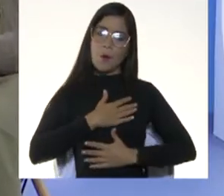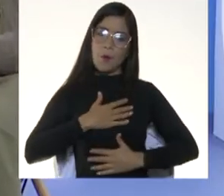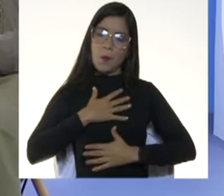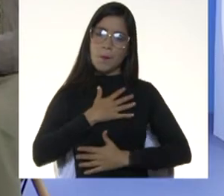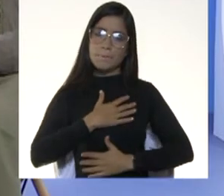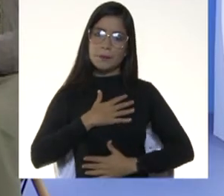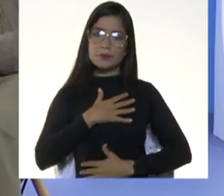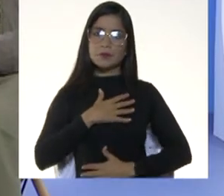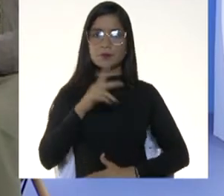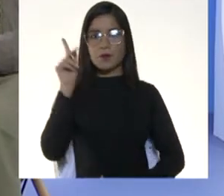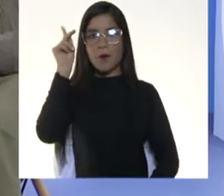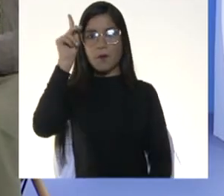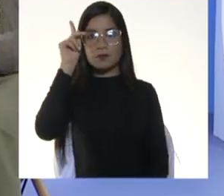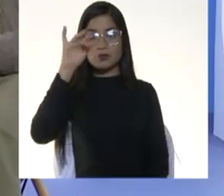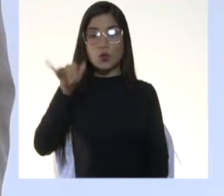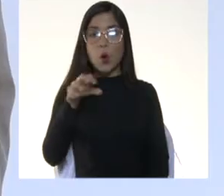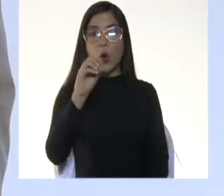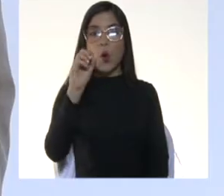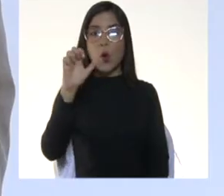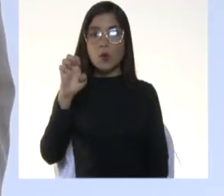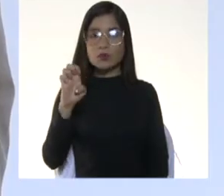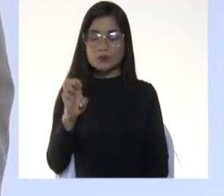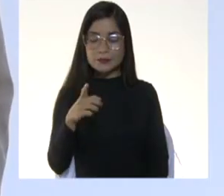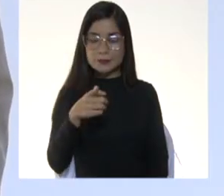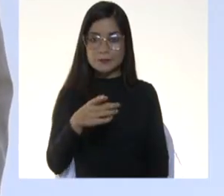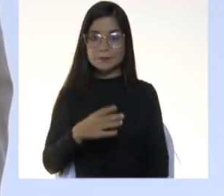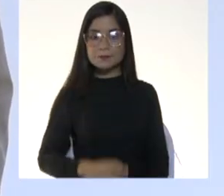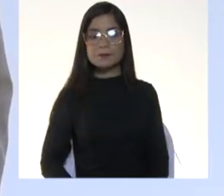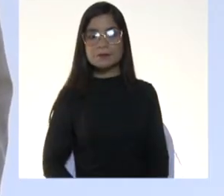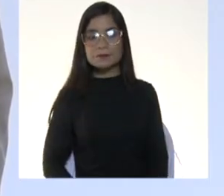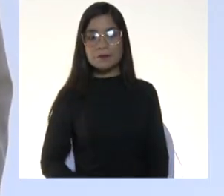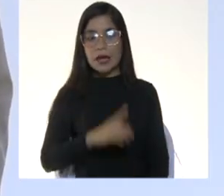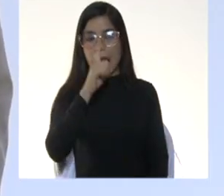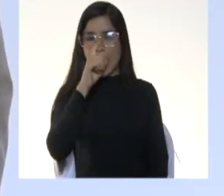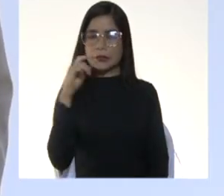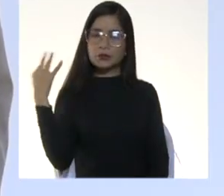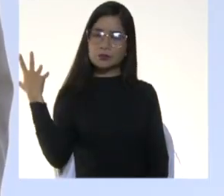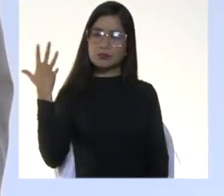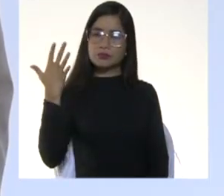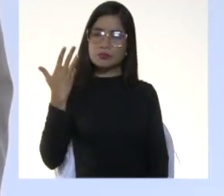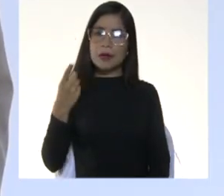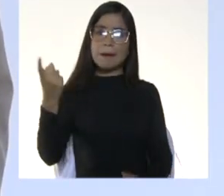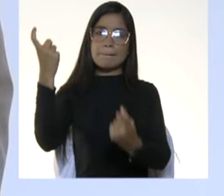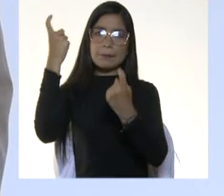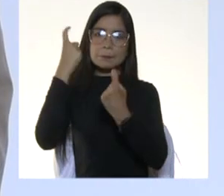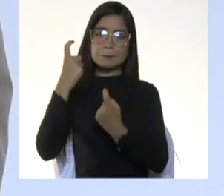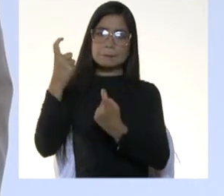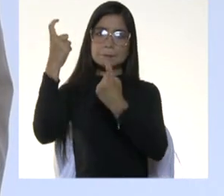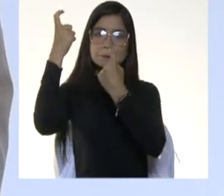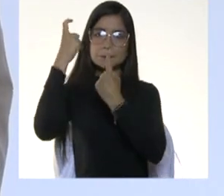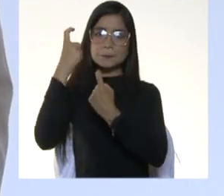José Rojas, quien de muchos años ha sido uno de mis mentores. Él ha sido uno de los que ha hecho que los